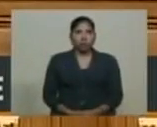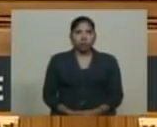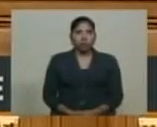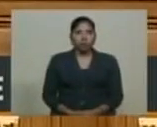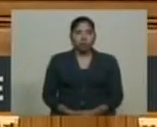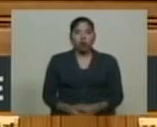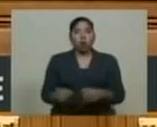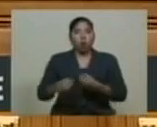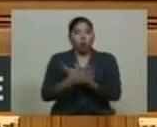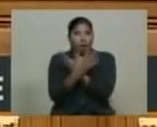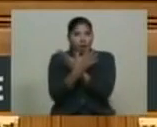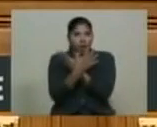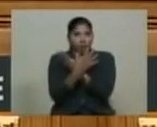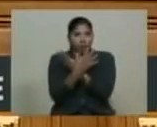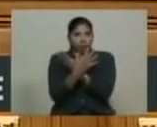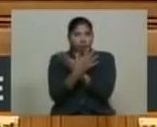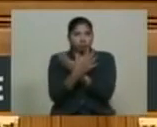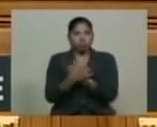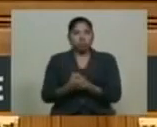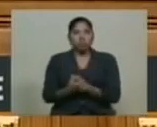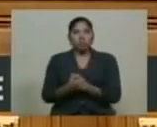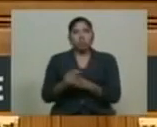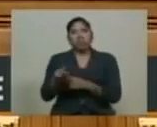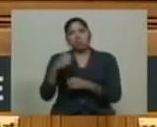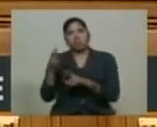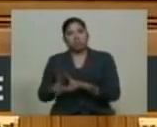Americanos, ni en las Naciones Unidas.